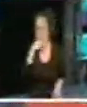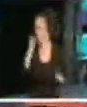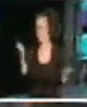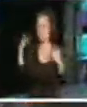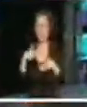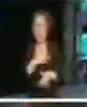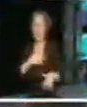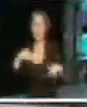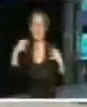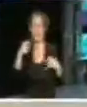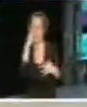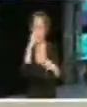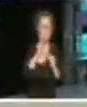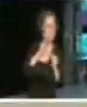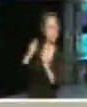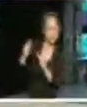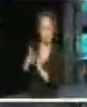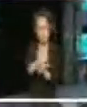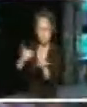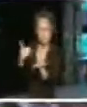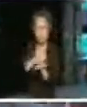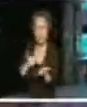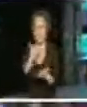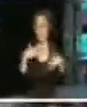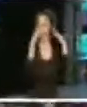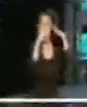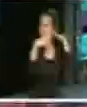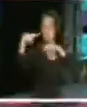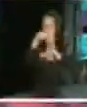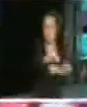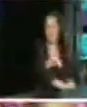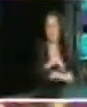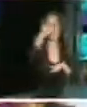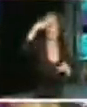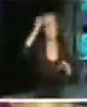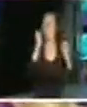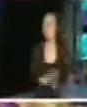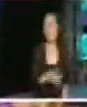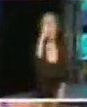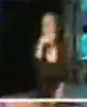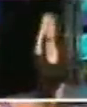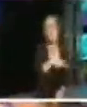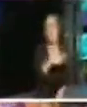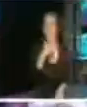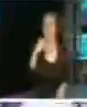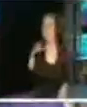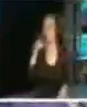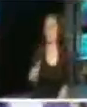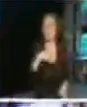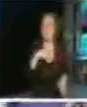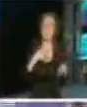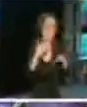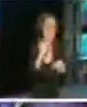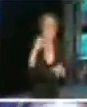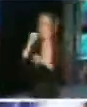su interés. Si su casa se embargó, nunca abandone su ilusión y no cometa un disparate si el